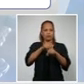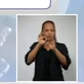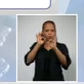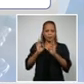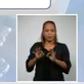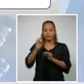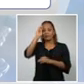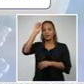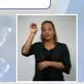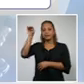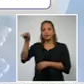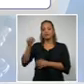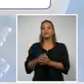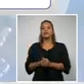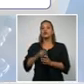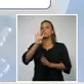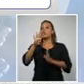ingresados, de